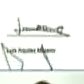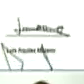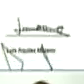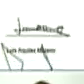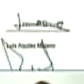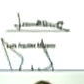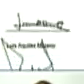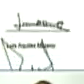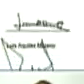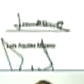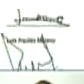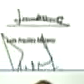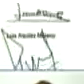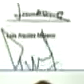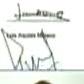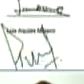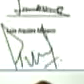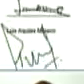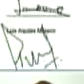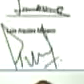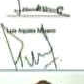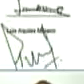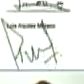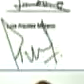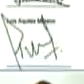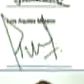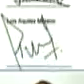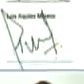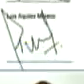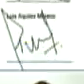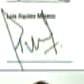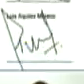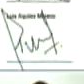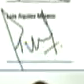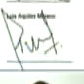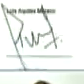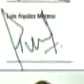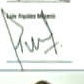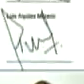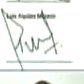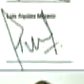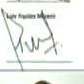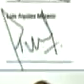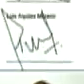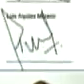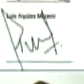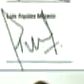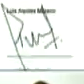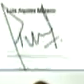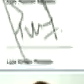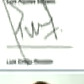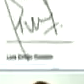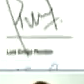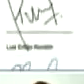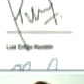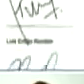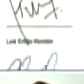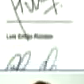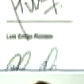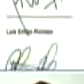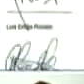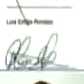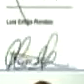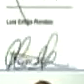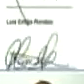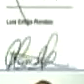y la PUP representada por su jefe Gerardo Blei y el gobierno de la